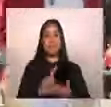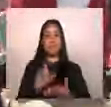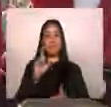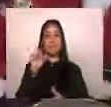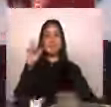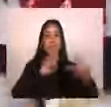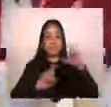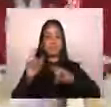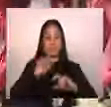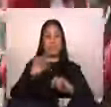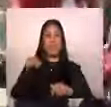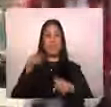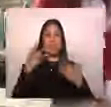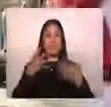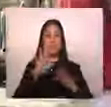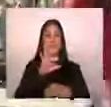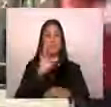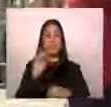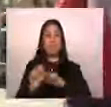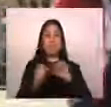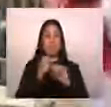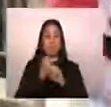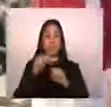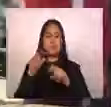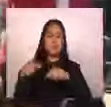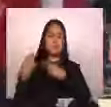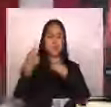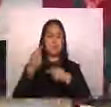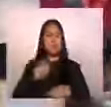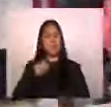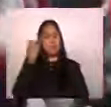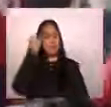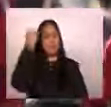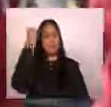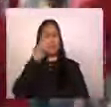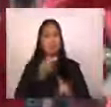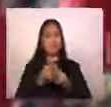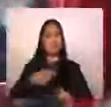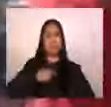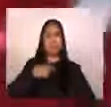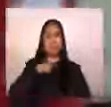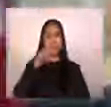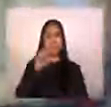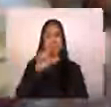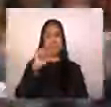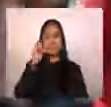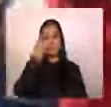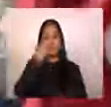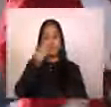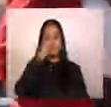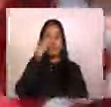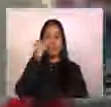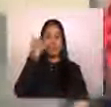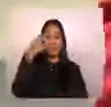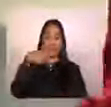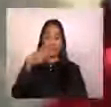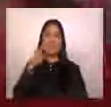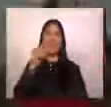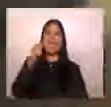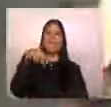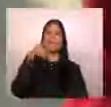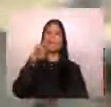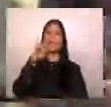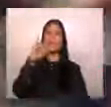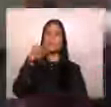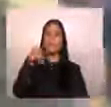2019, bodas de oro del colegio, la iniciativa del muy querido profesor Cristian Andrino, se retoma el proyecto